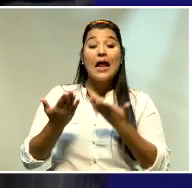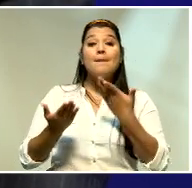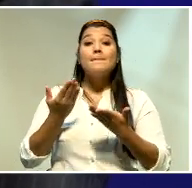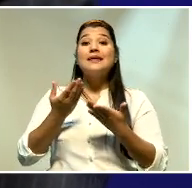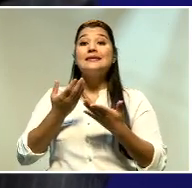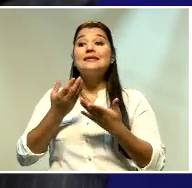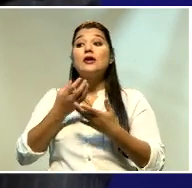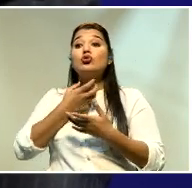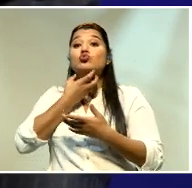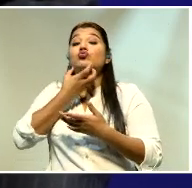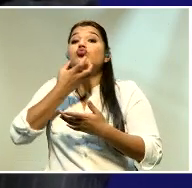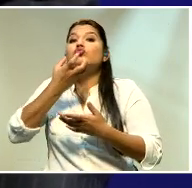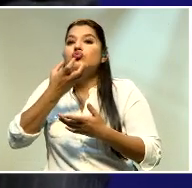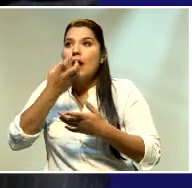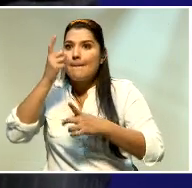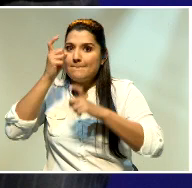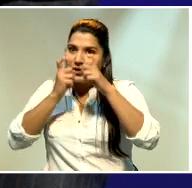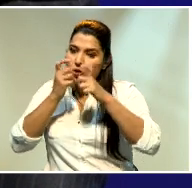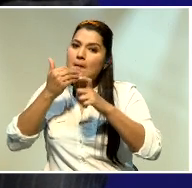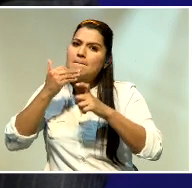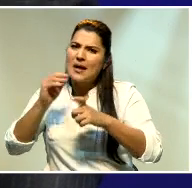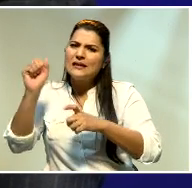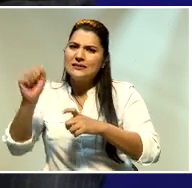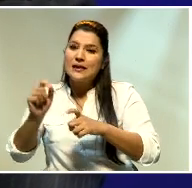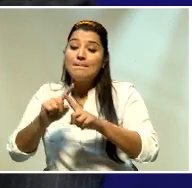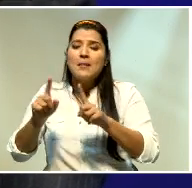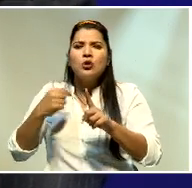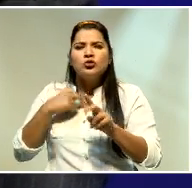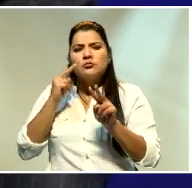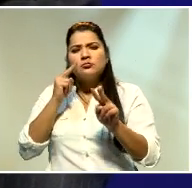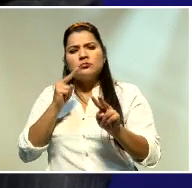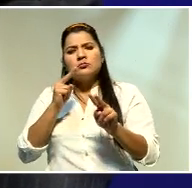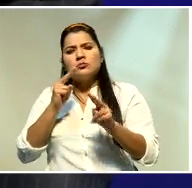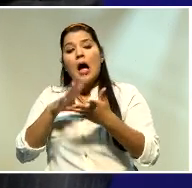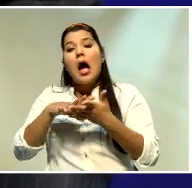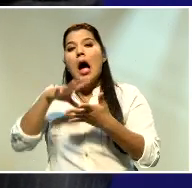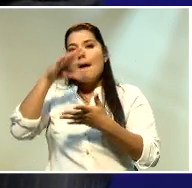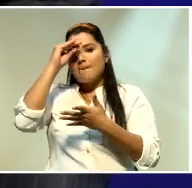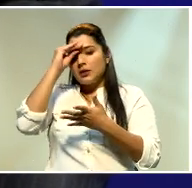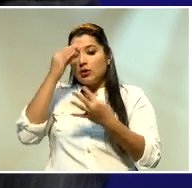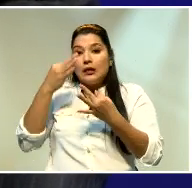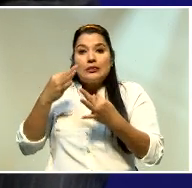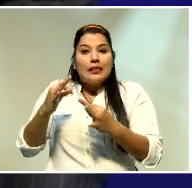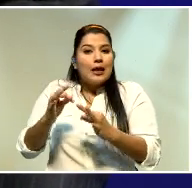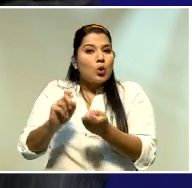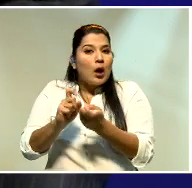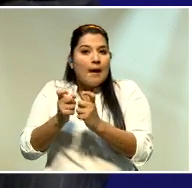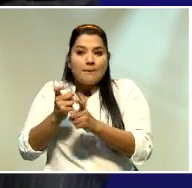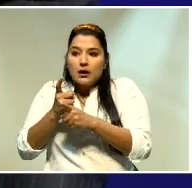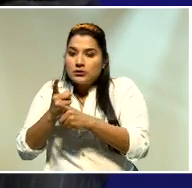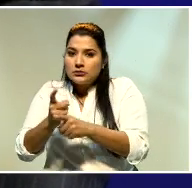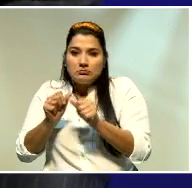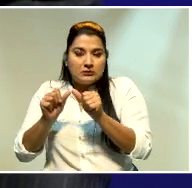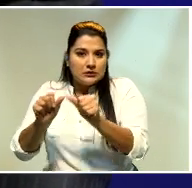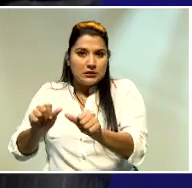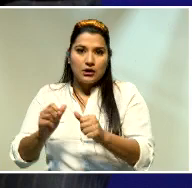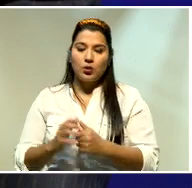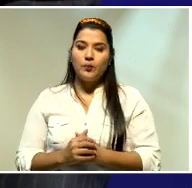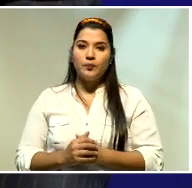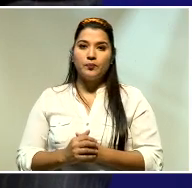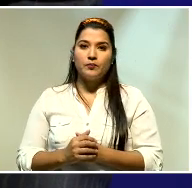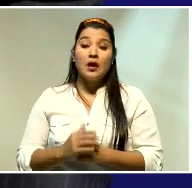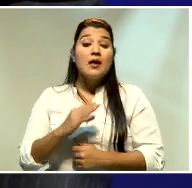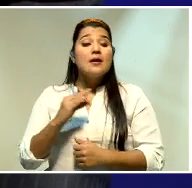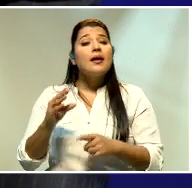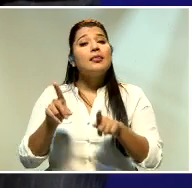expresión, pero lo interiorizo, aprendo y como todos corregimos y seguimos adelante.